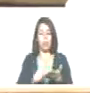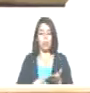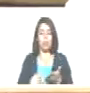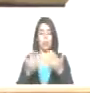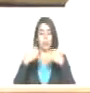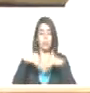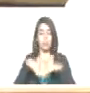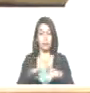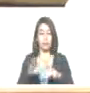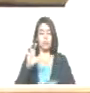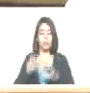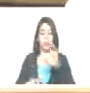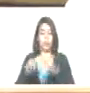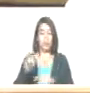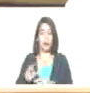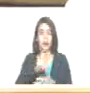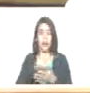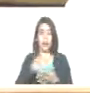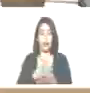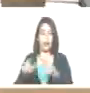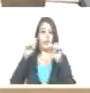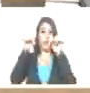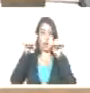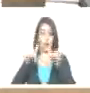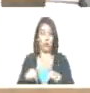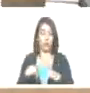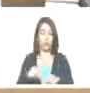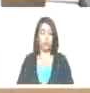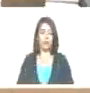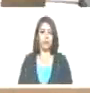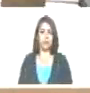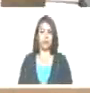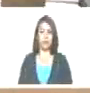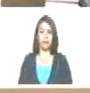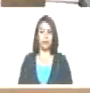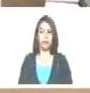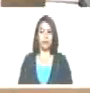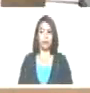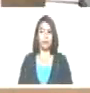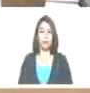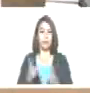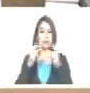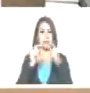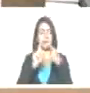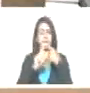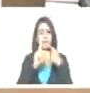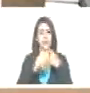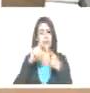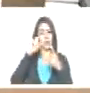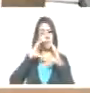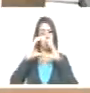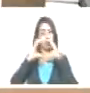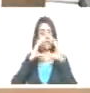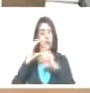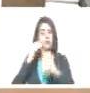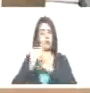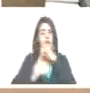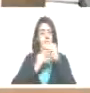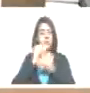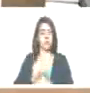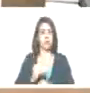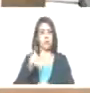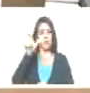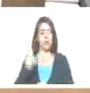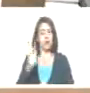secretaria, sírvase a dar lectura a la cuenta. Cuenta número 1, comunicaciones suscritas por las ciudadanas